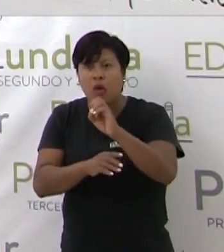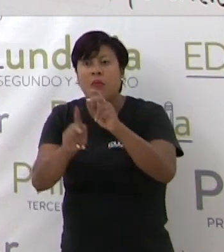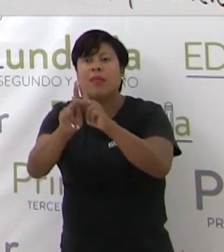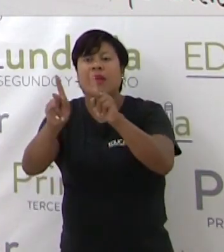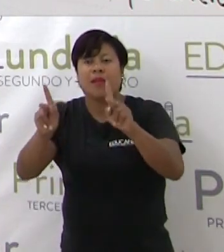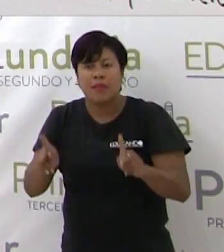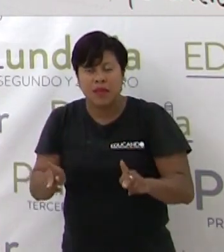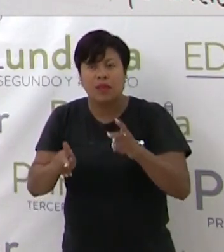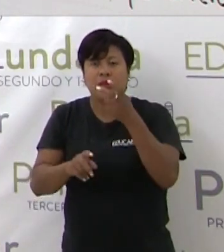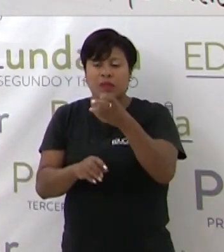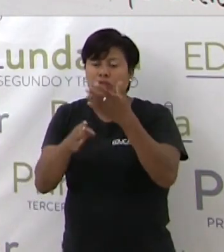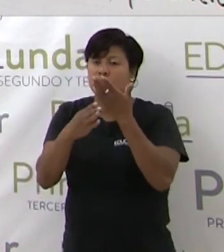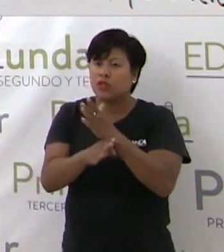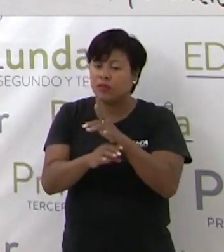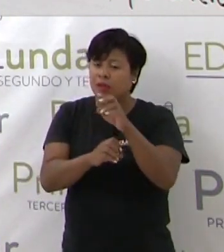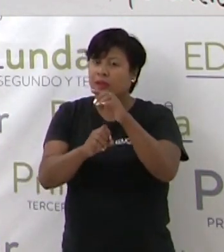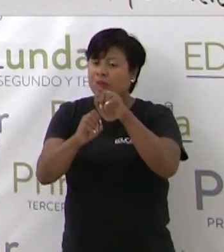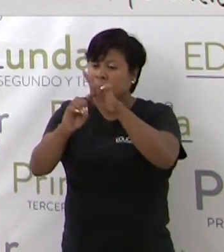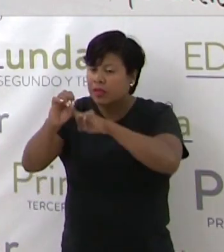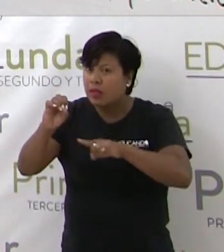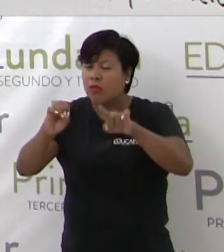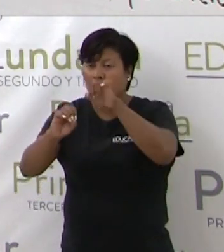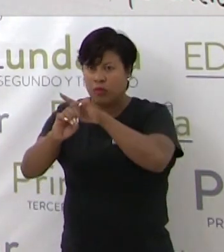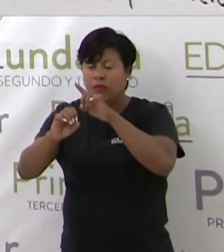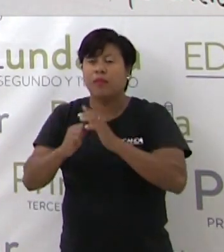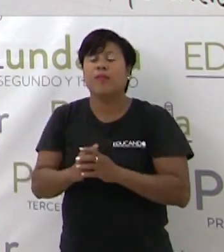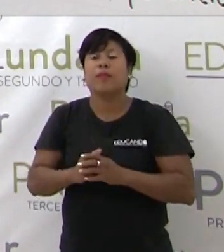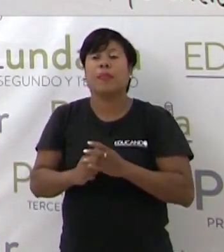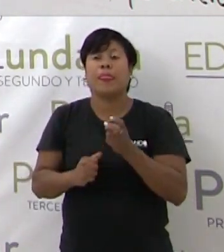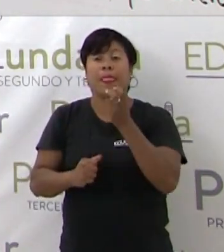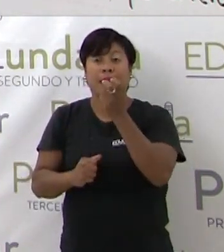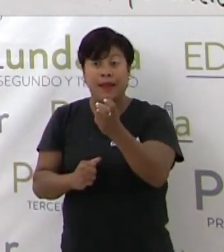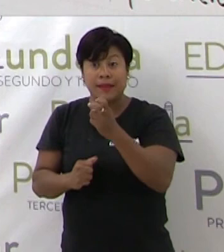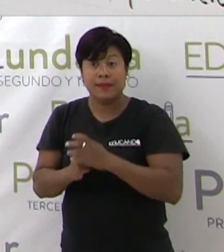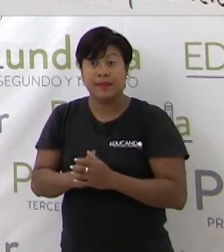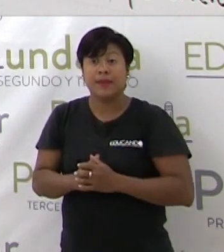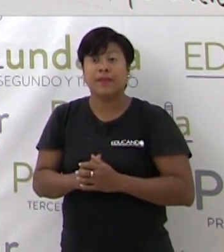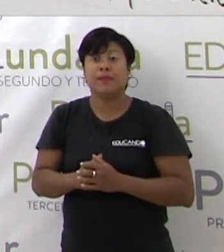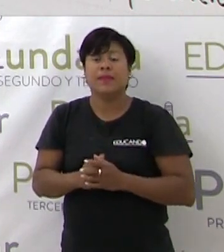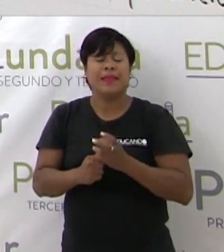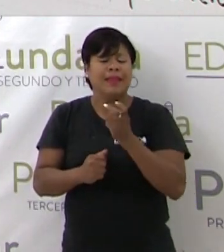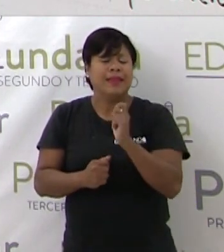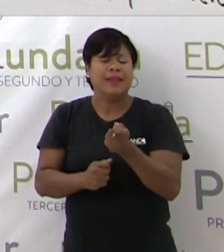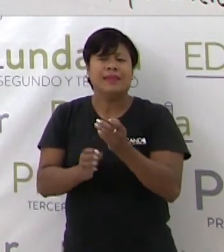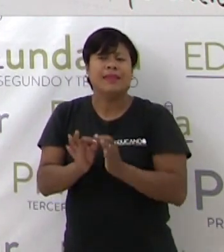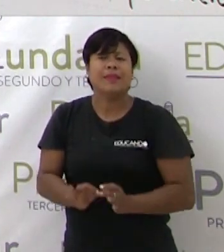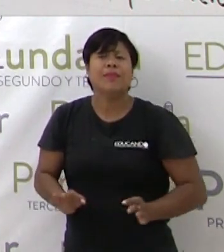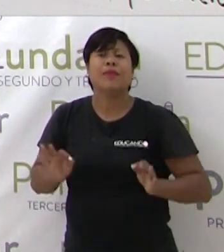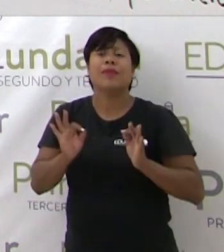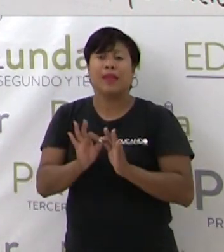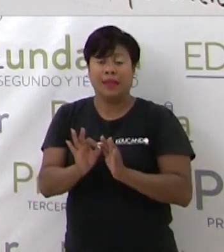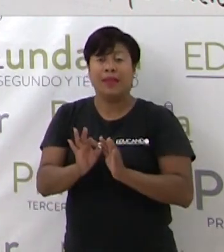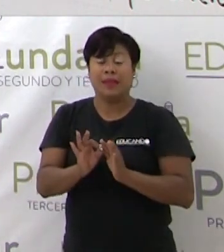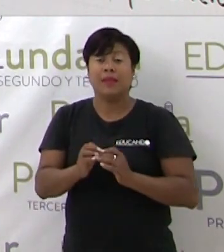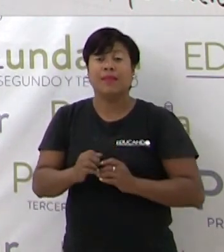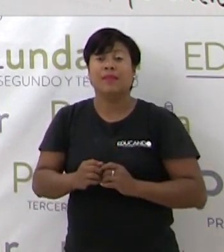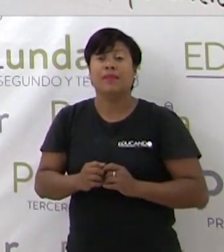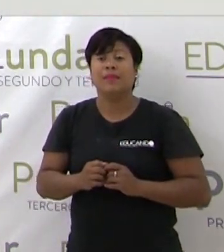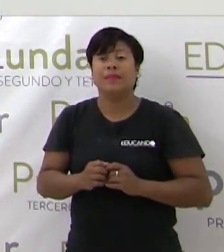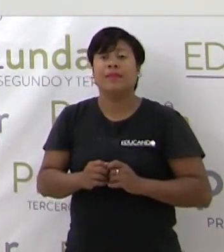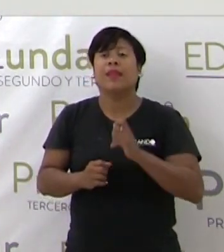también de estos círculos. Y esa parte importantísima es